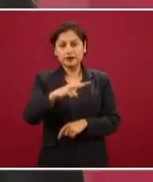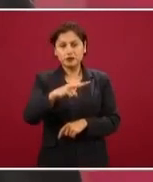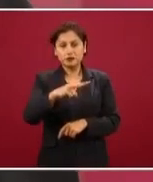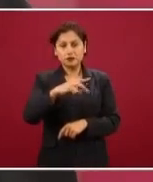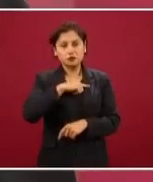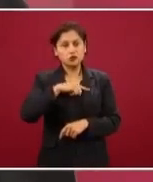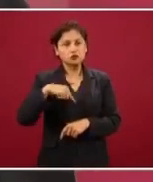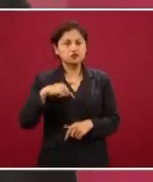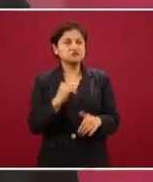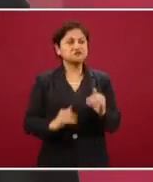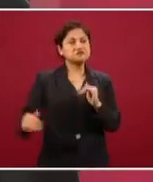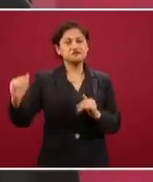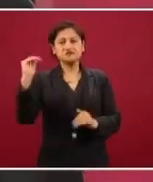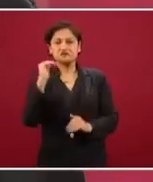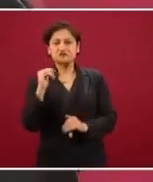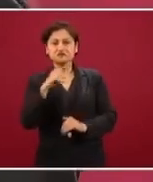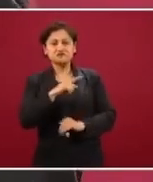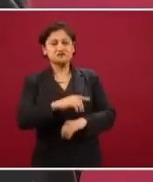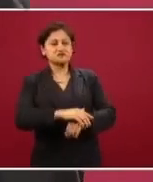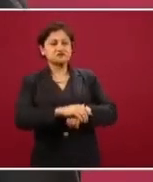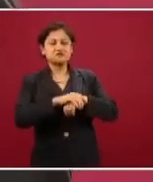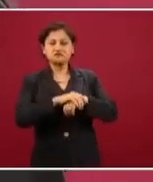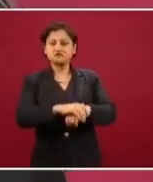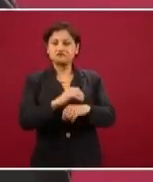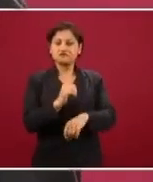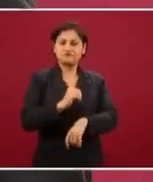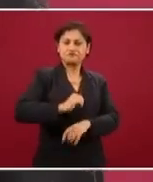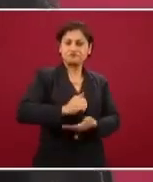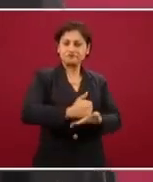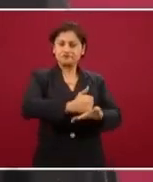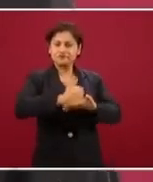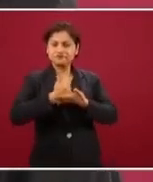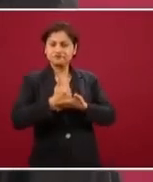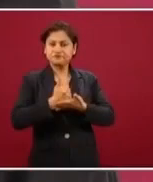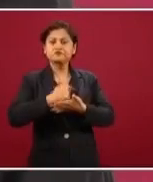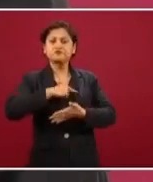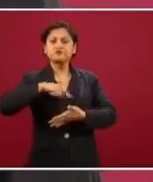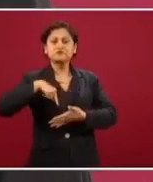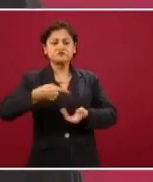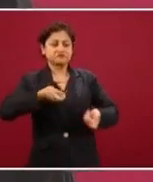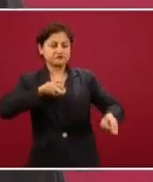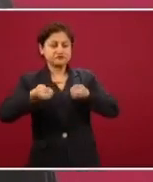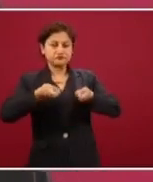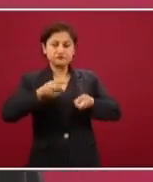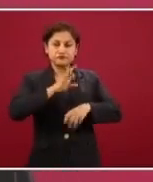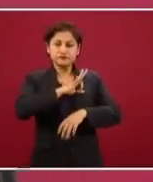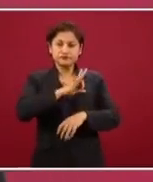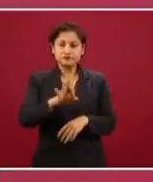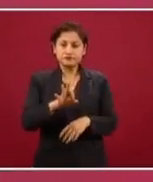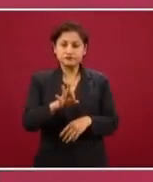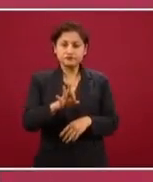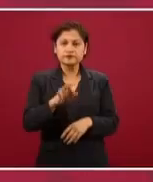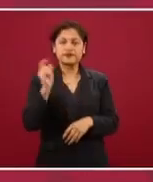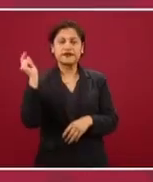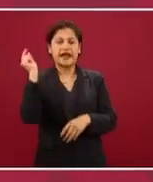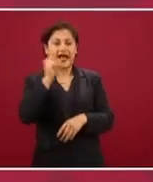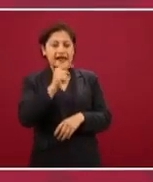tenemos buenas influencias, hacemos y deshacemos. Ahí está el